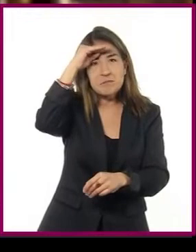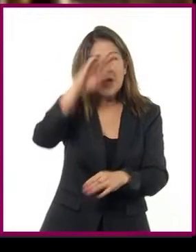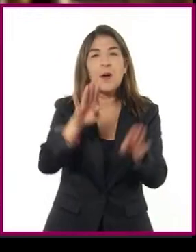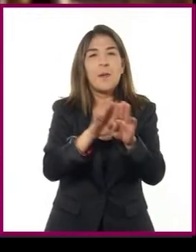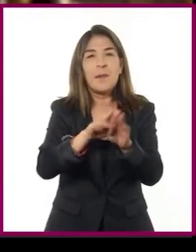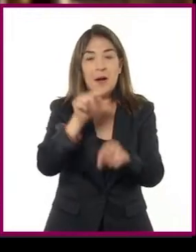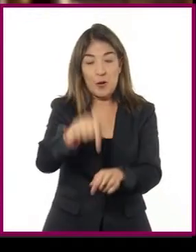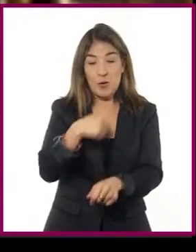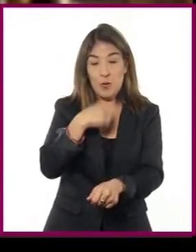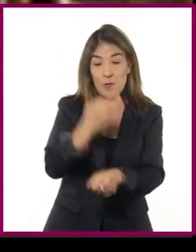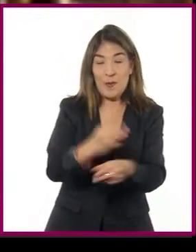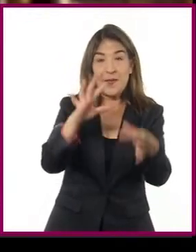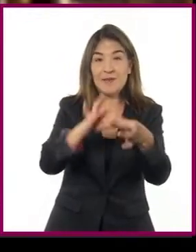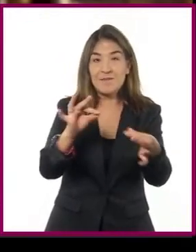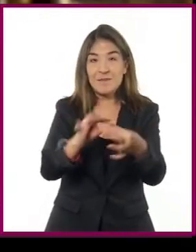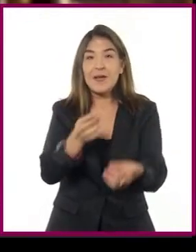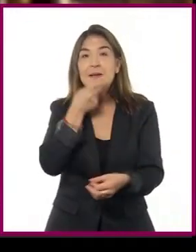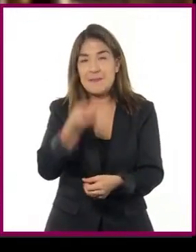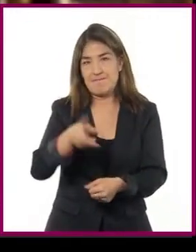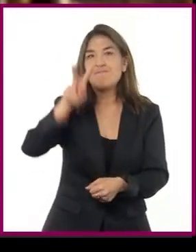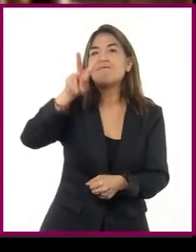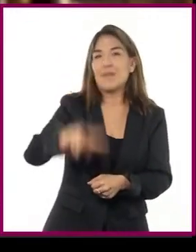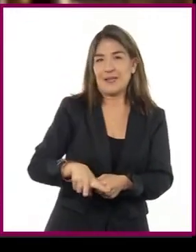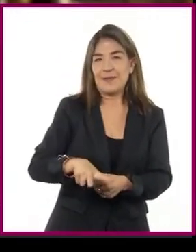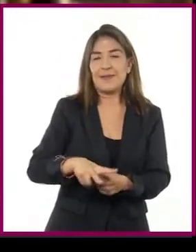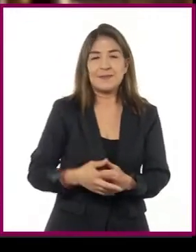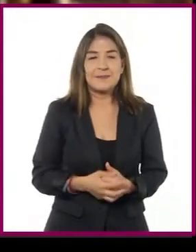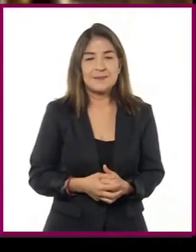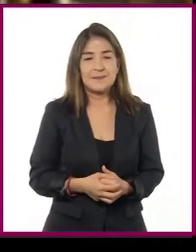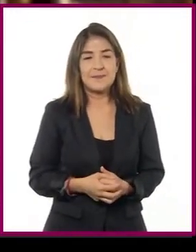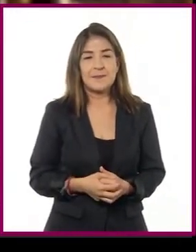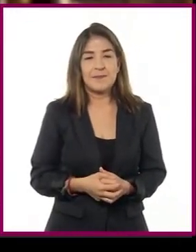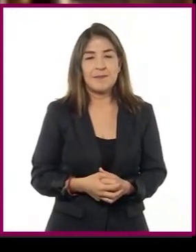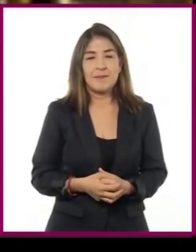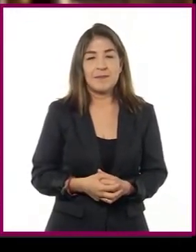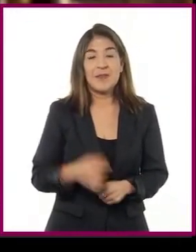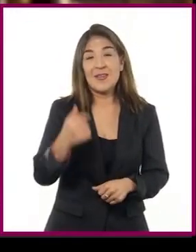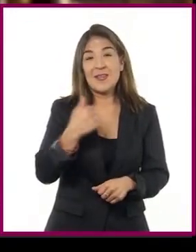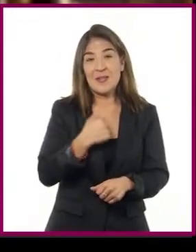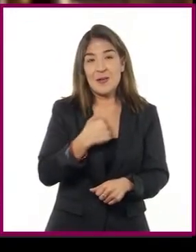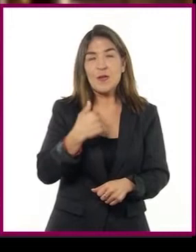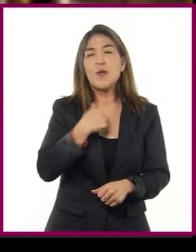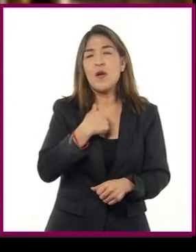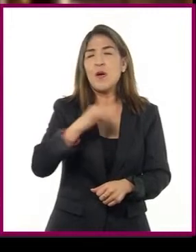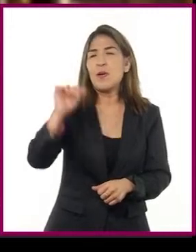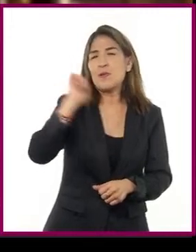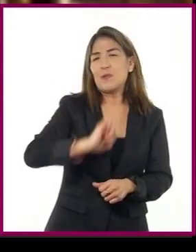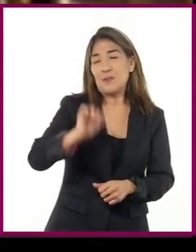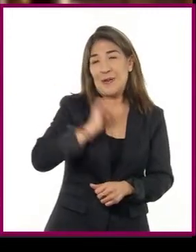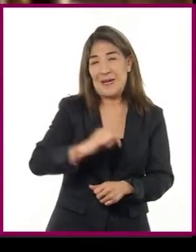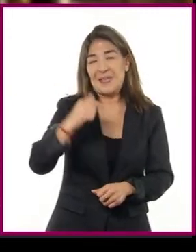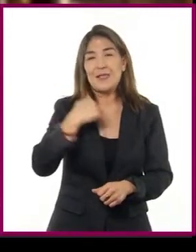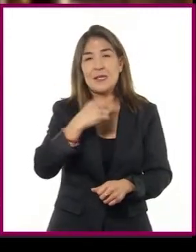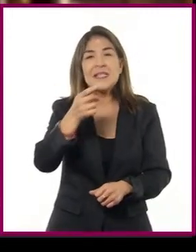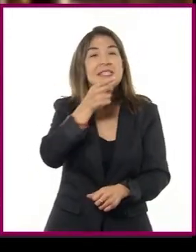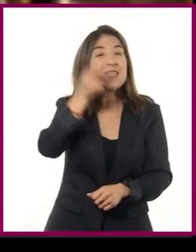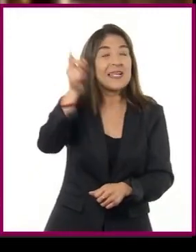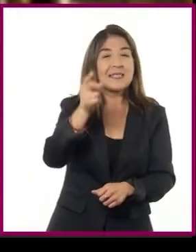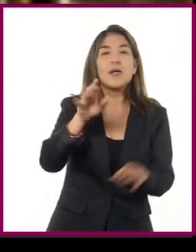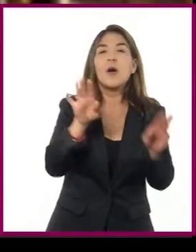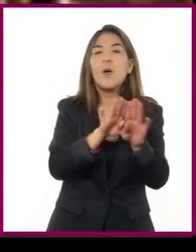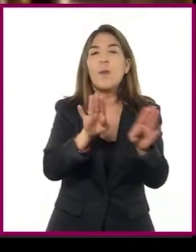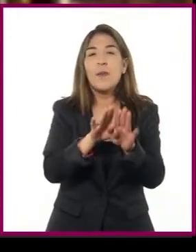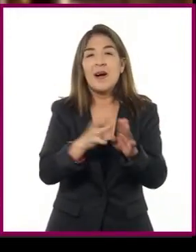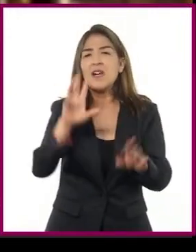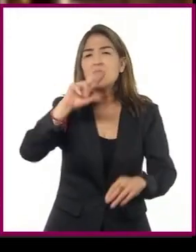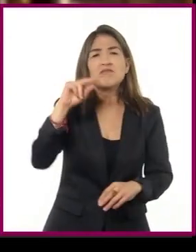las afirmaciones son verdaderas. Por mi tiempo se consideraba que no se